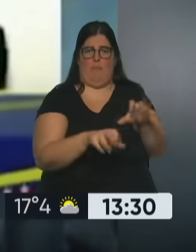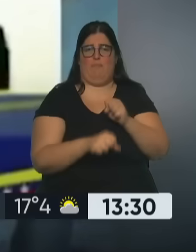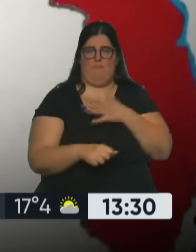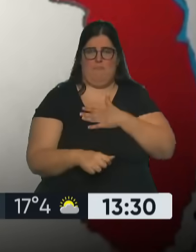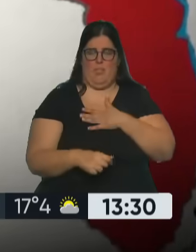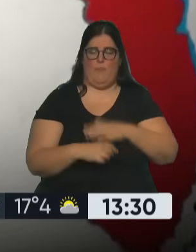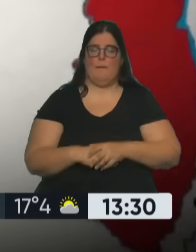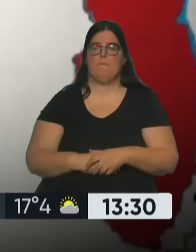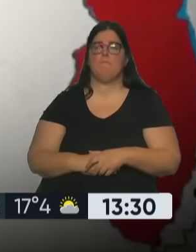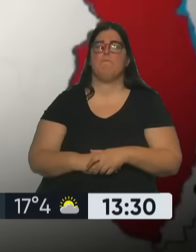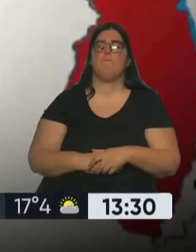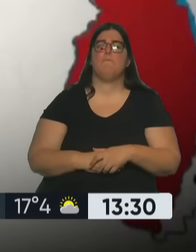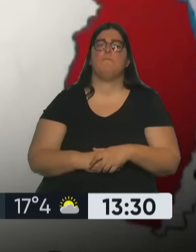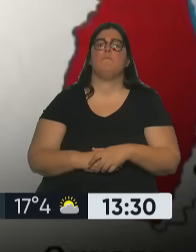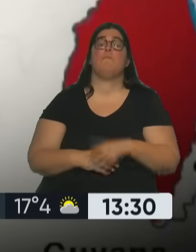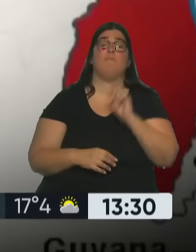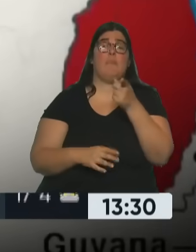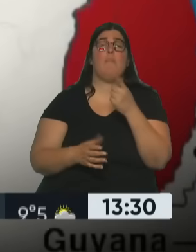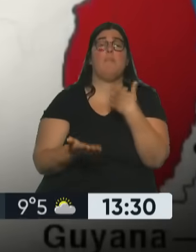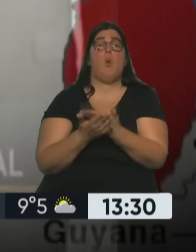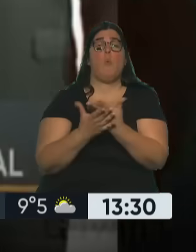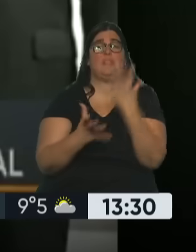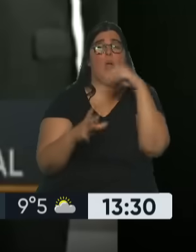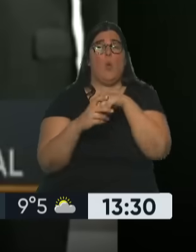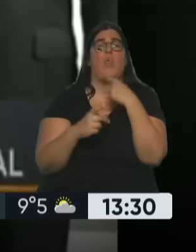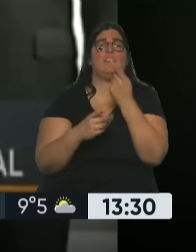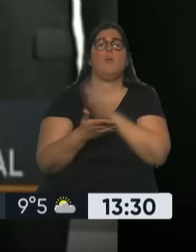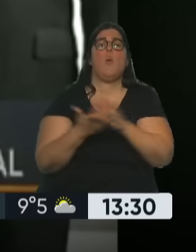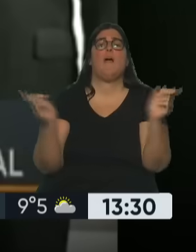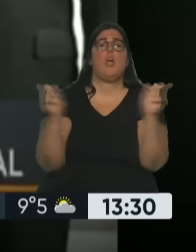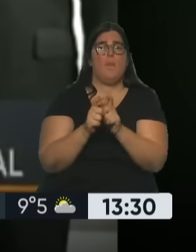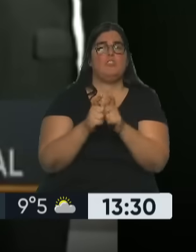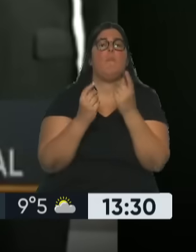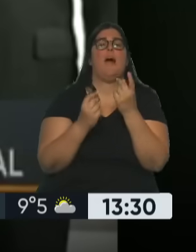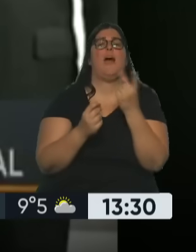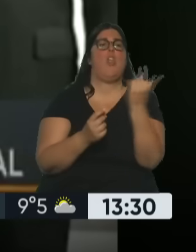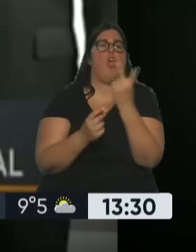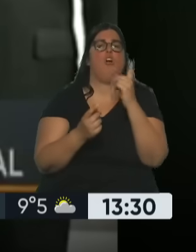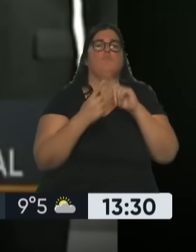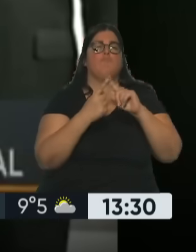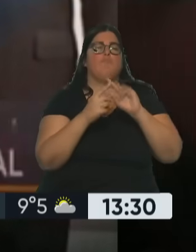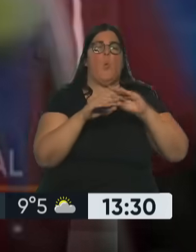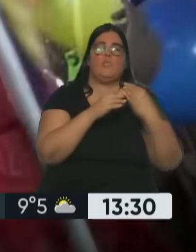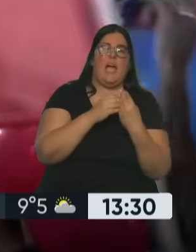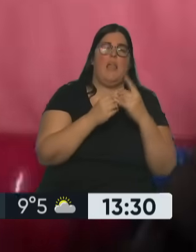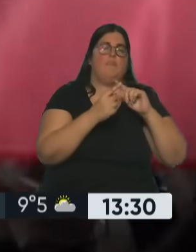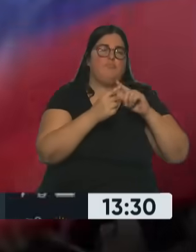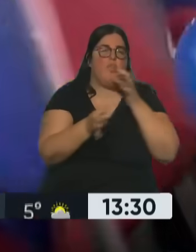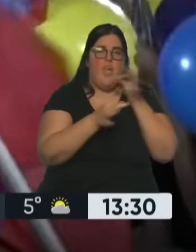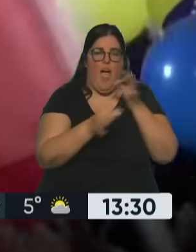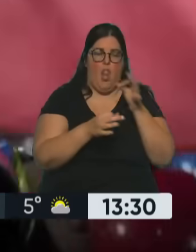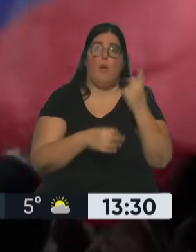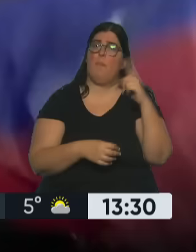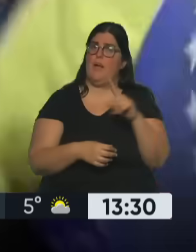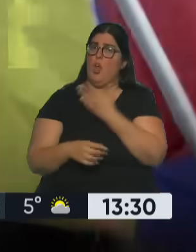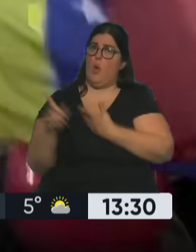Guayana Esequiba. También incluye una nueva alta comisión que se ocupe de profundizar los lazos del diálogo con Guyana. Sin embargo, el